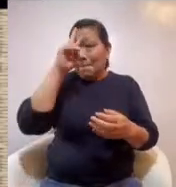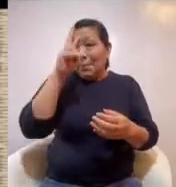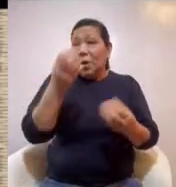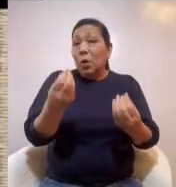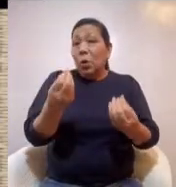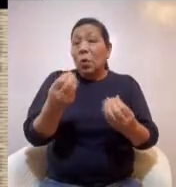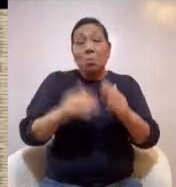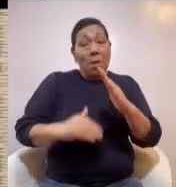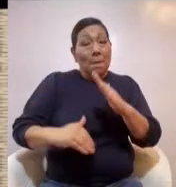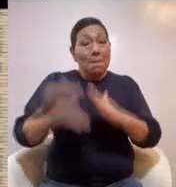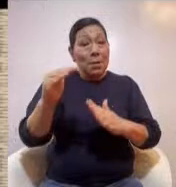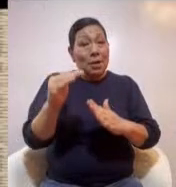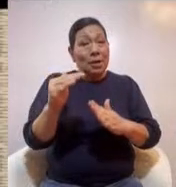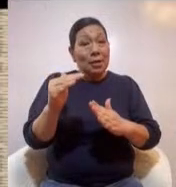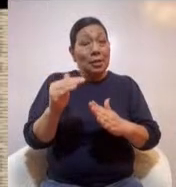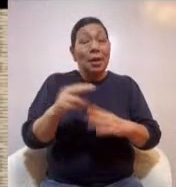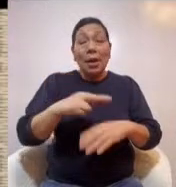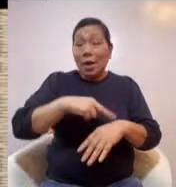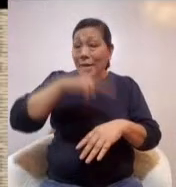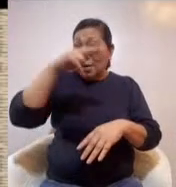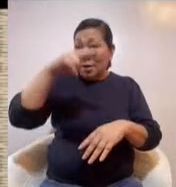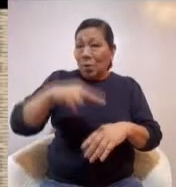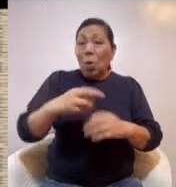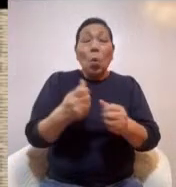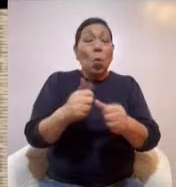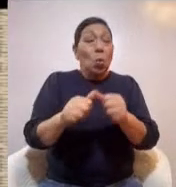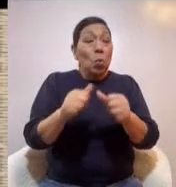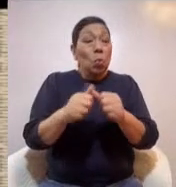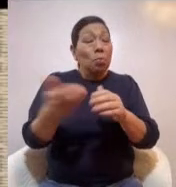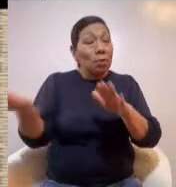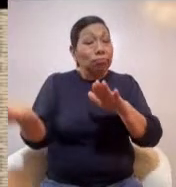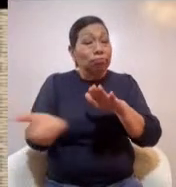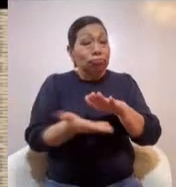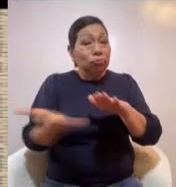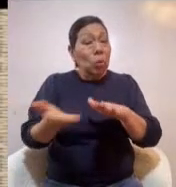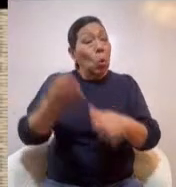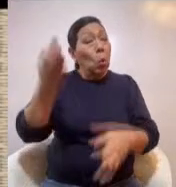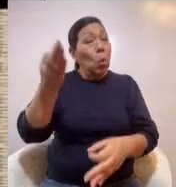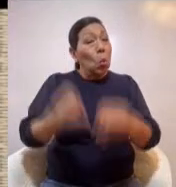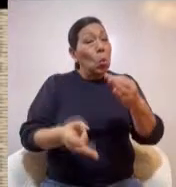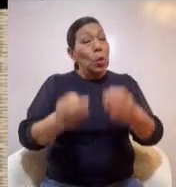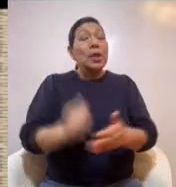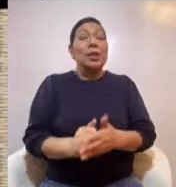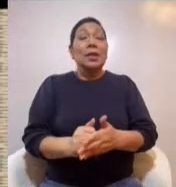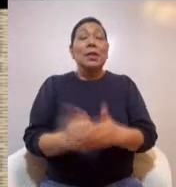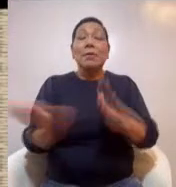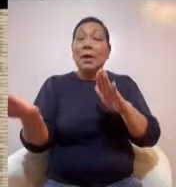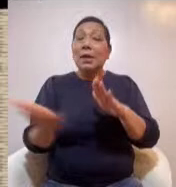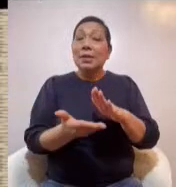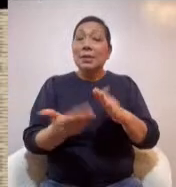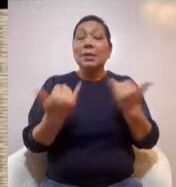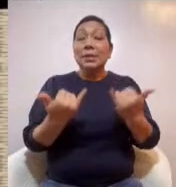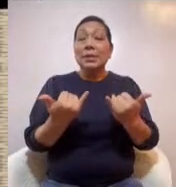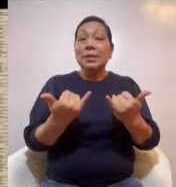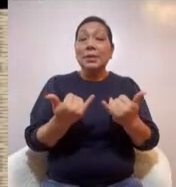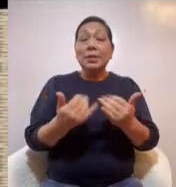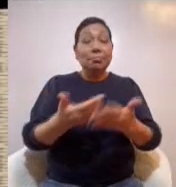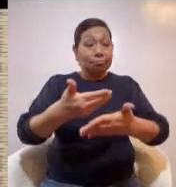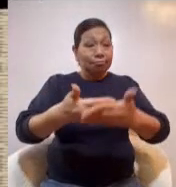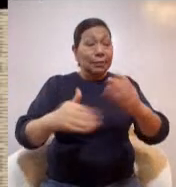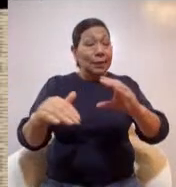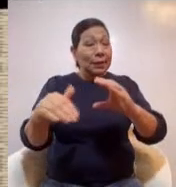tanto en Perú como en la mayoría de los estados de la región, el número de archivos judiciales y de archivos